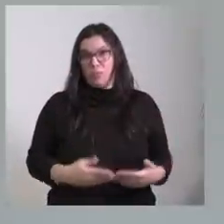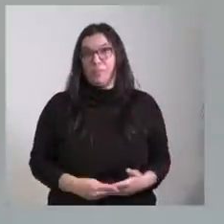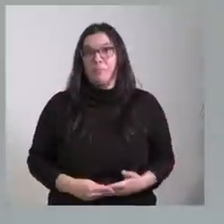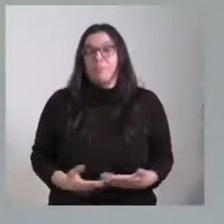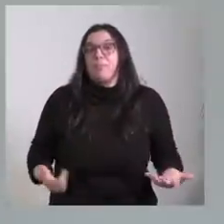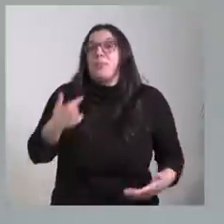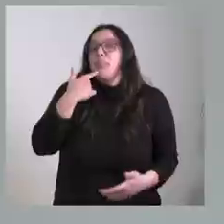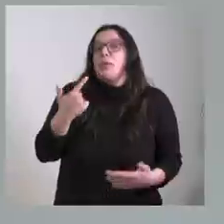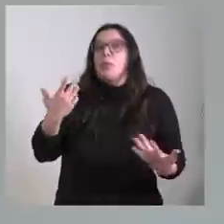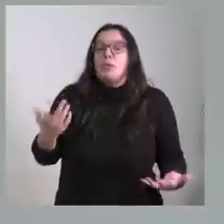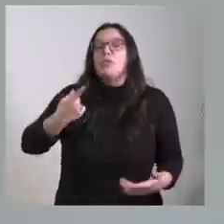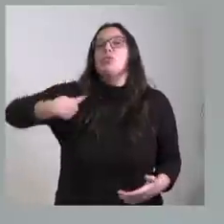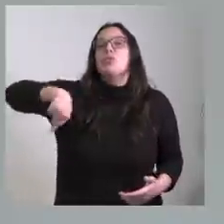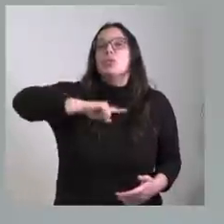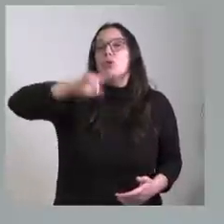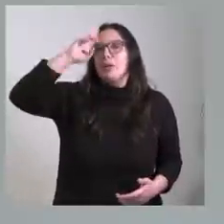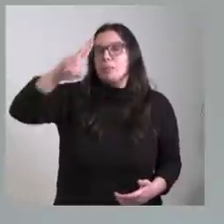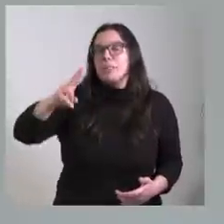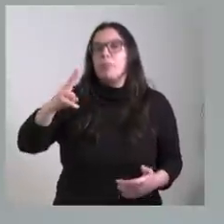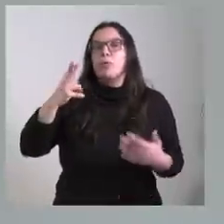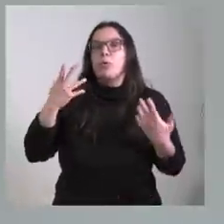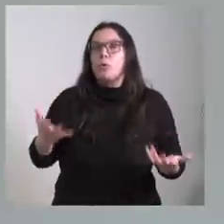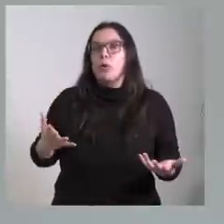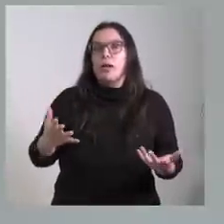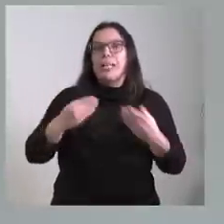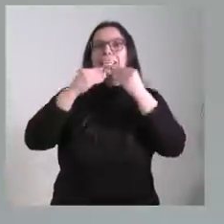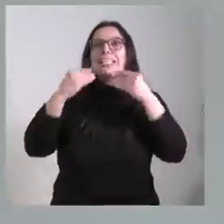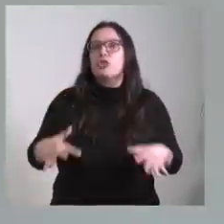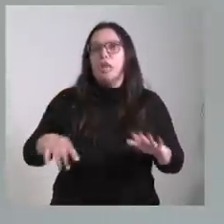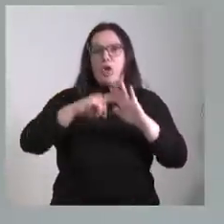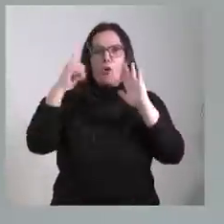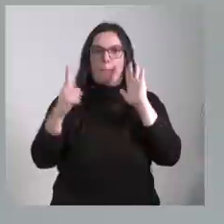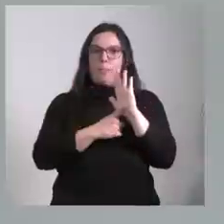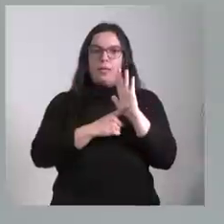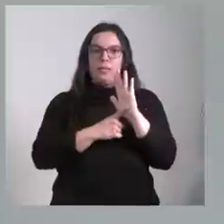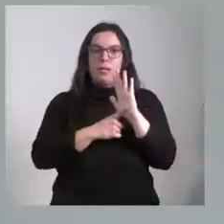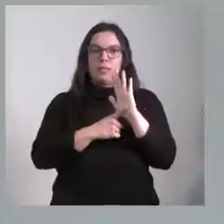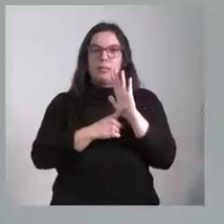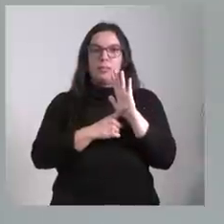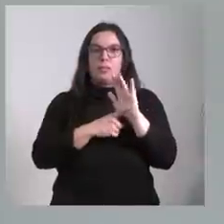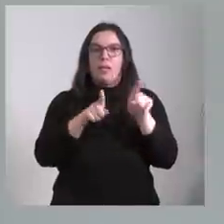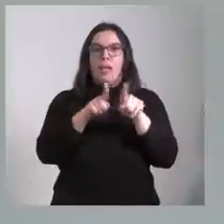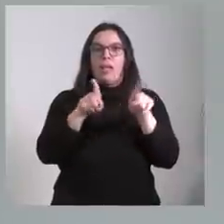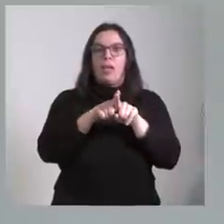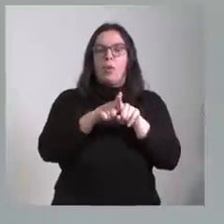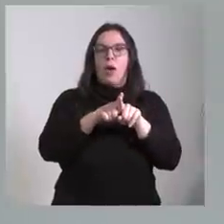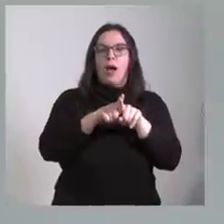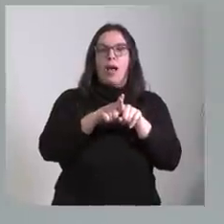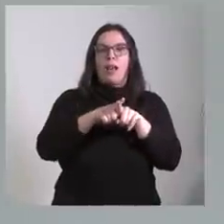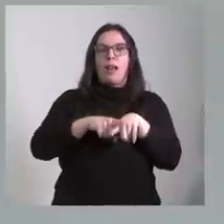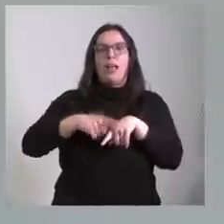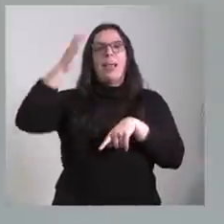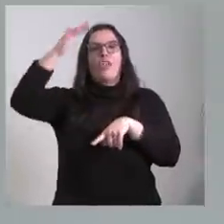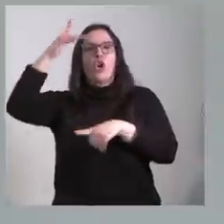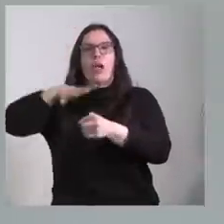lo que le puedo decir es que nosotros lo que respetamos es la historia en su integridad sin ningún tipo de sectarismo y pues por supuesto